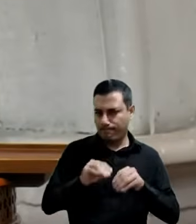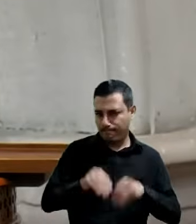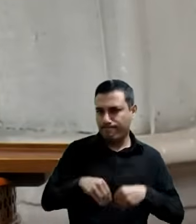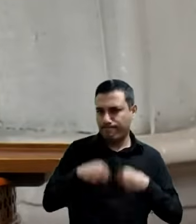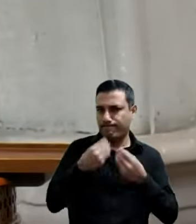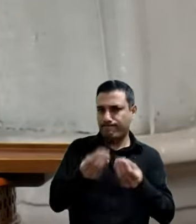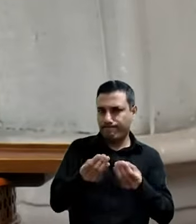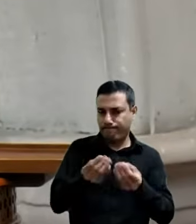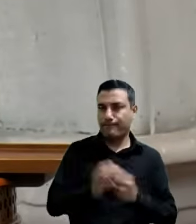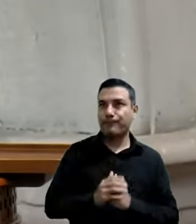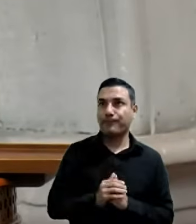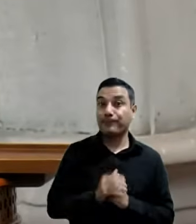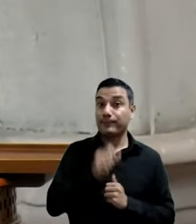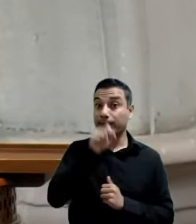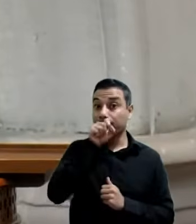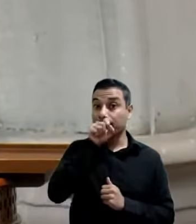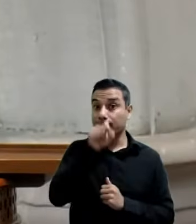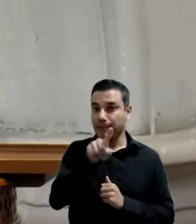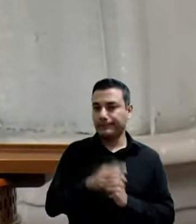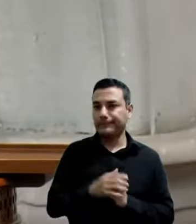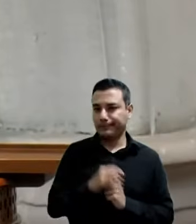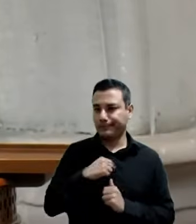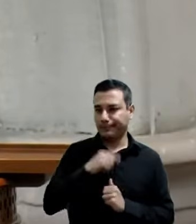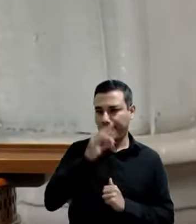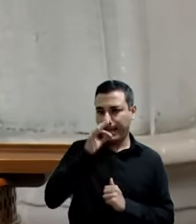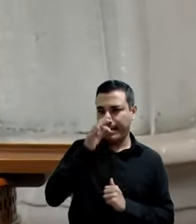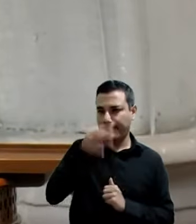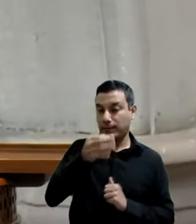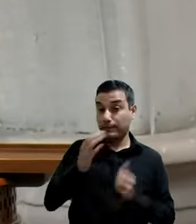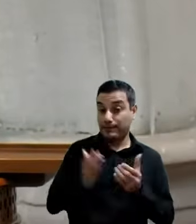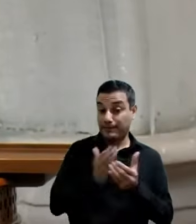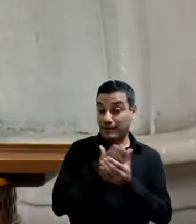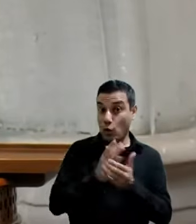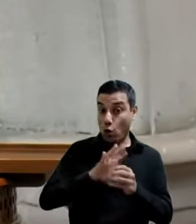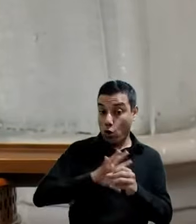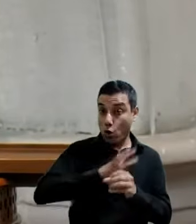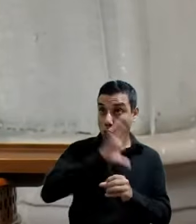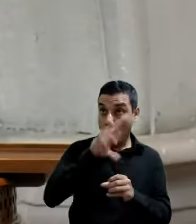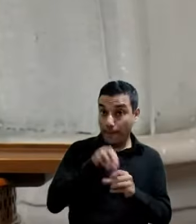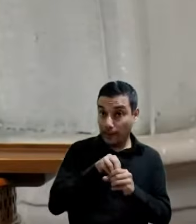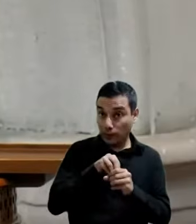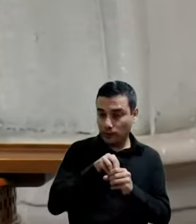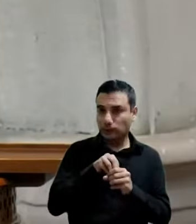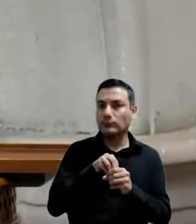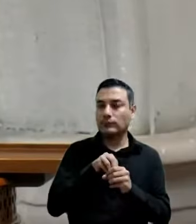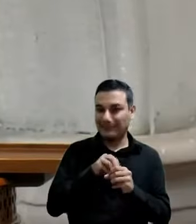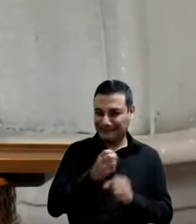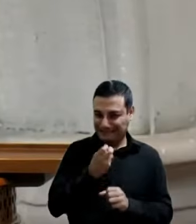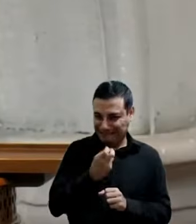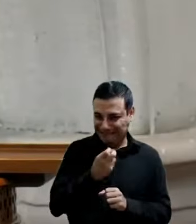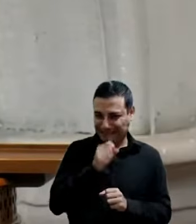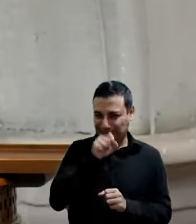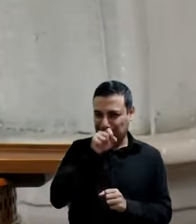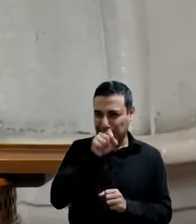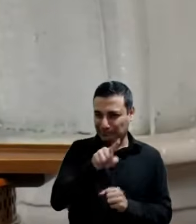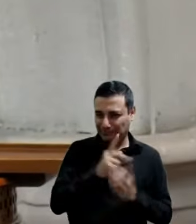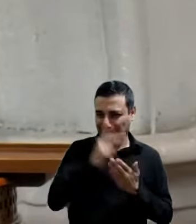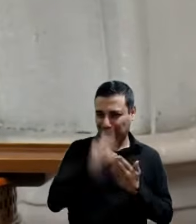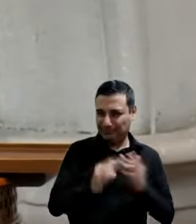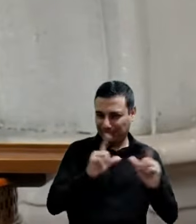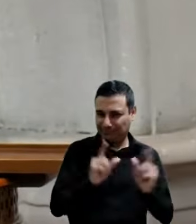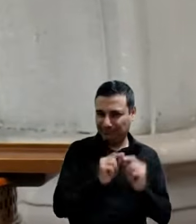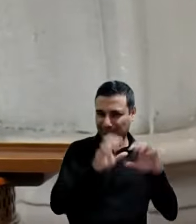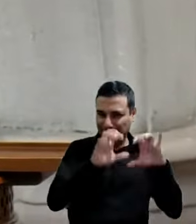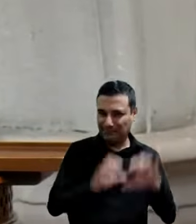Unión. Asimismo, me permito informarles que el expediente completo que da origen a la presente minuta se encuentra para